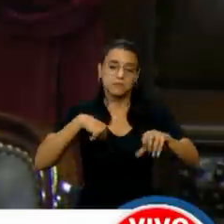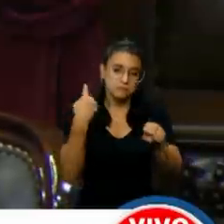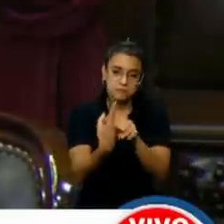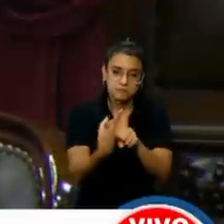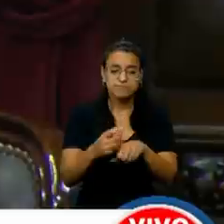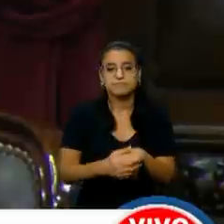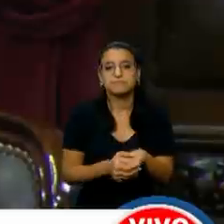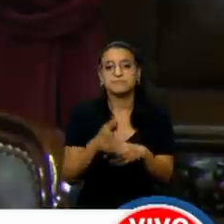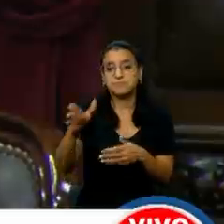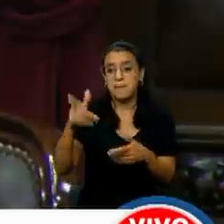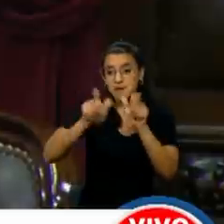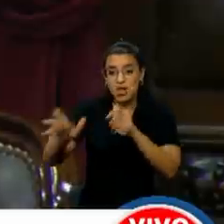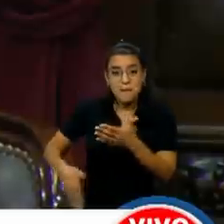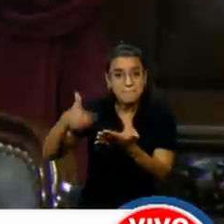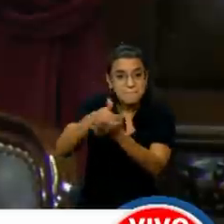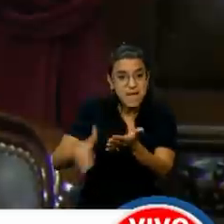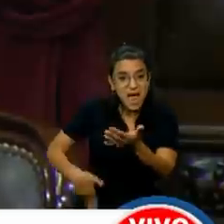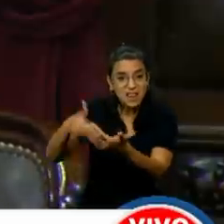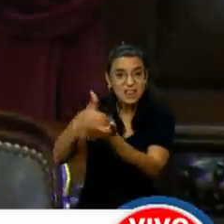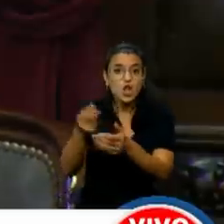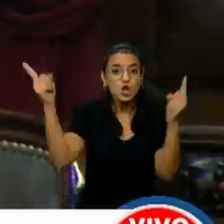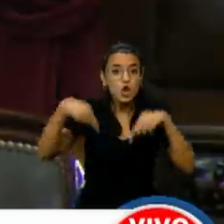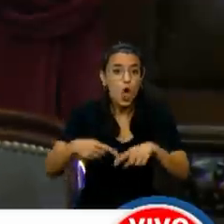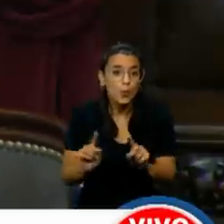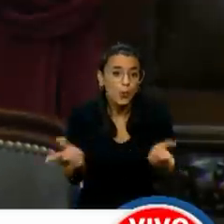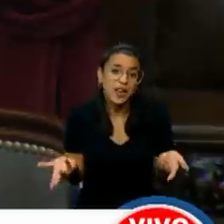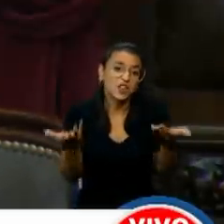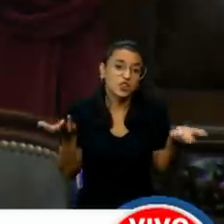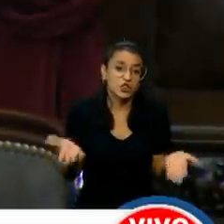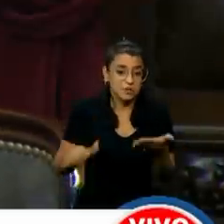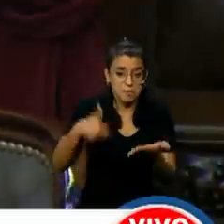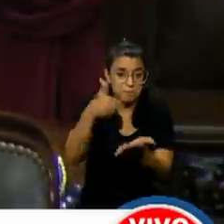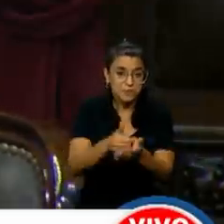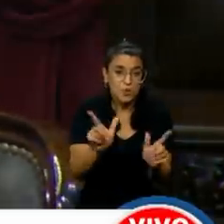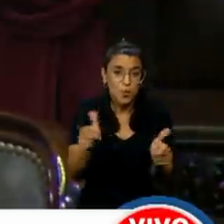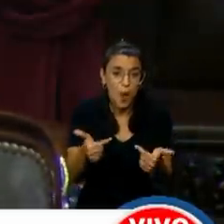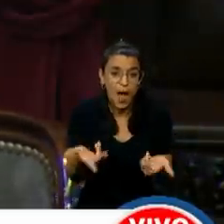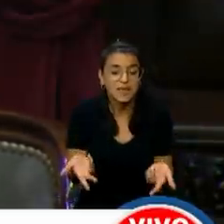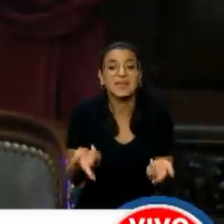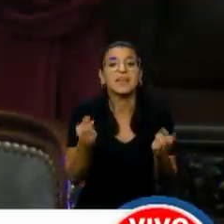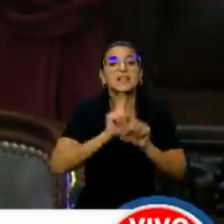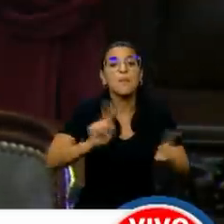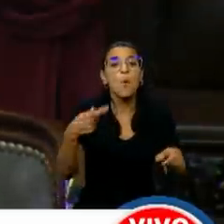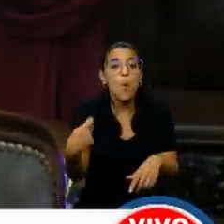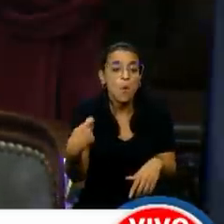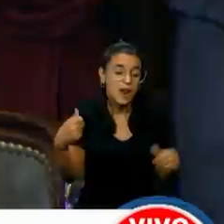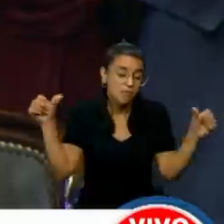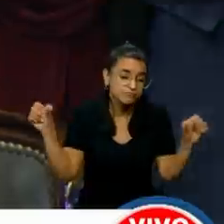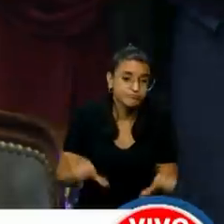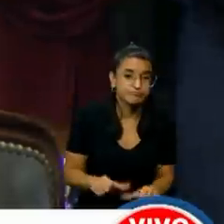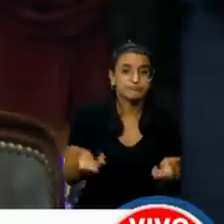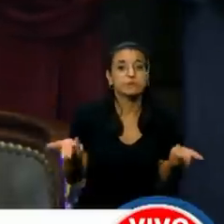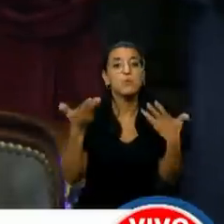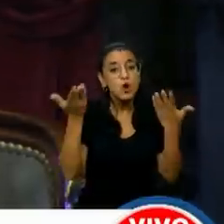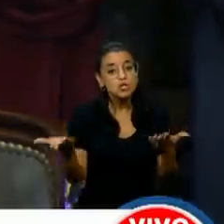que los inversores no vienen por lo tanto más inversiones y ni hablar de los jubilados por